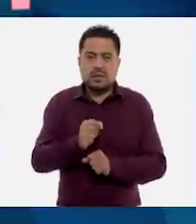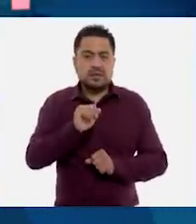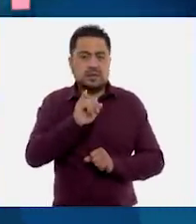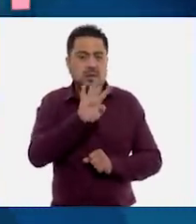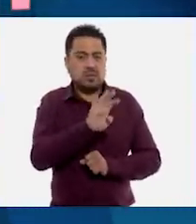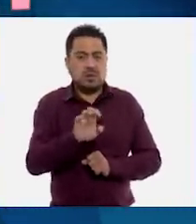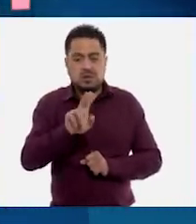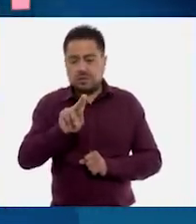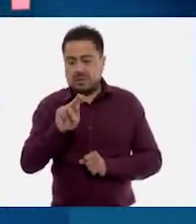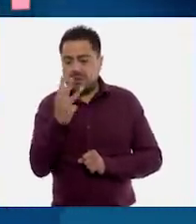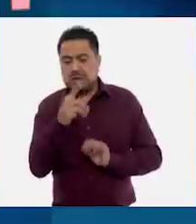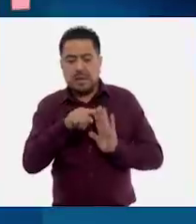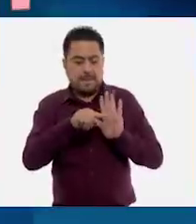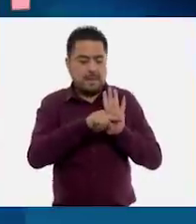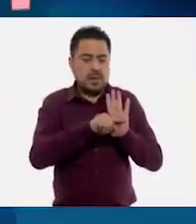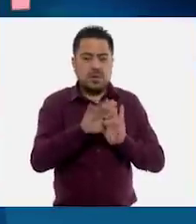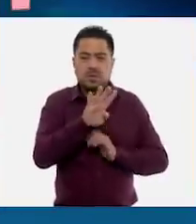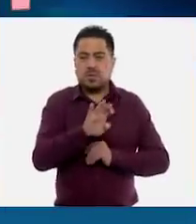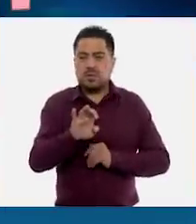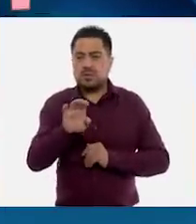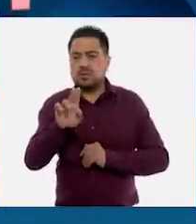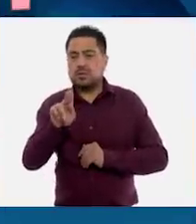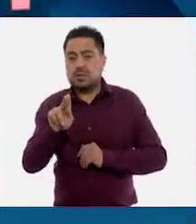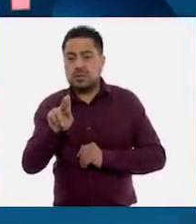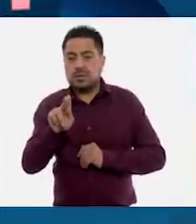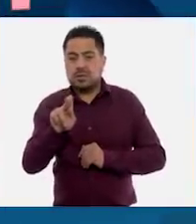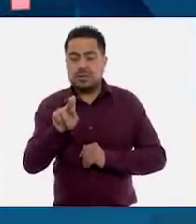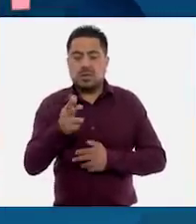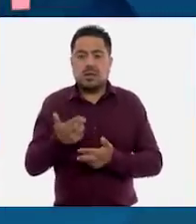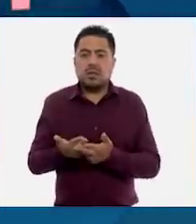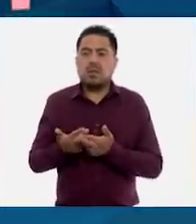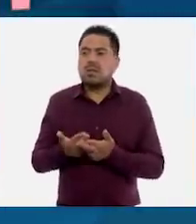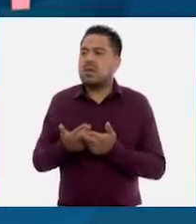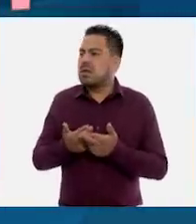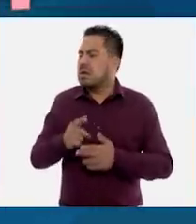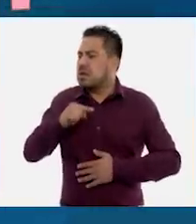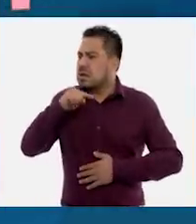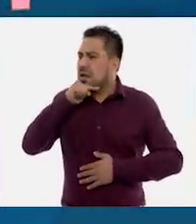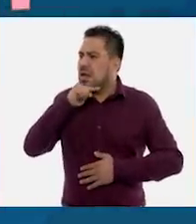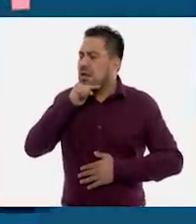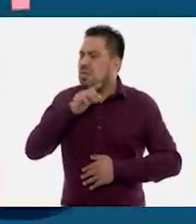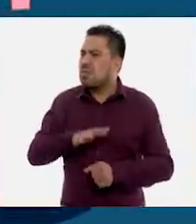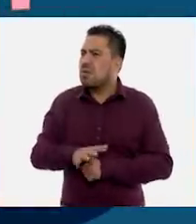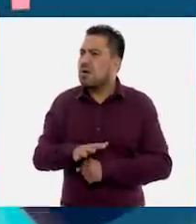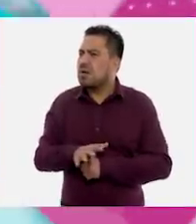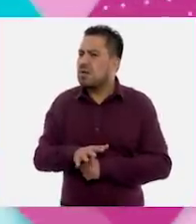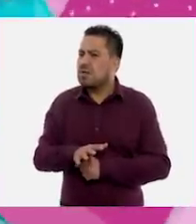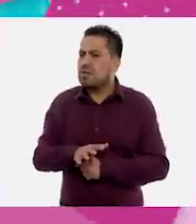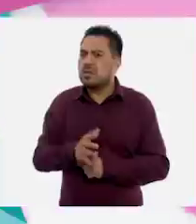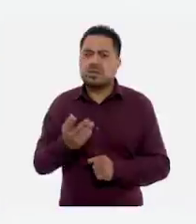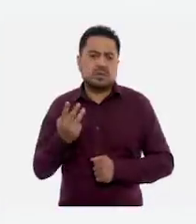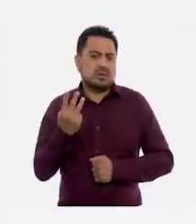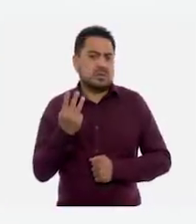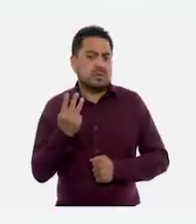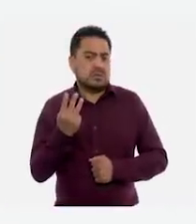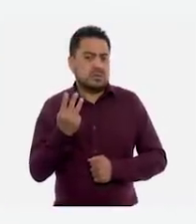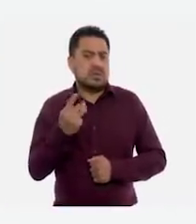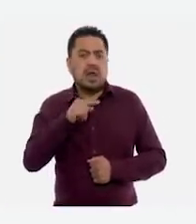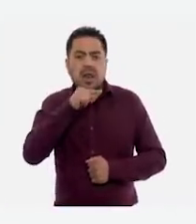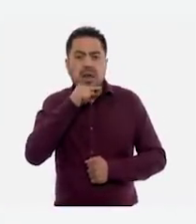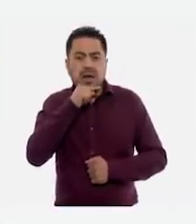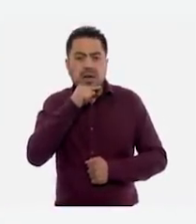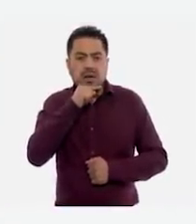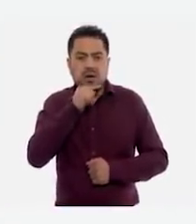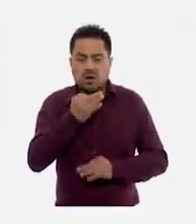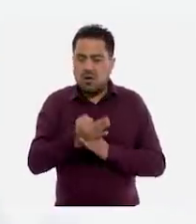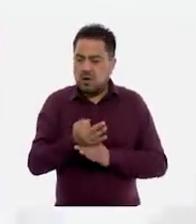restamos 483 menos 480, nos da un resultado de únicamente 3 lápices, que